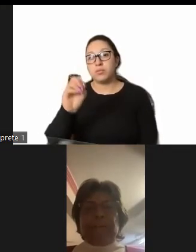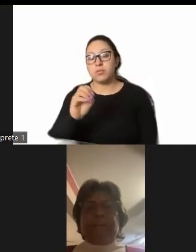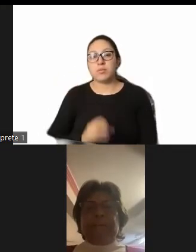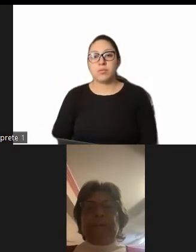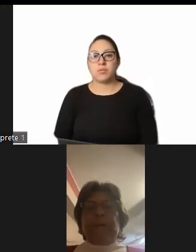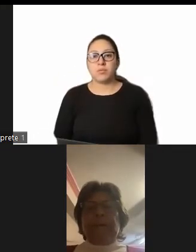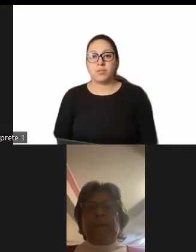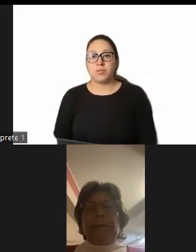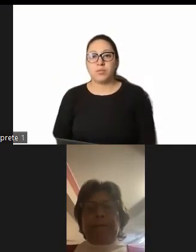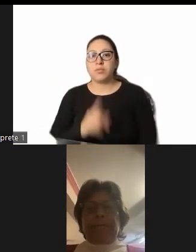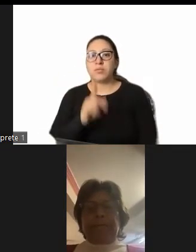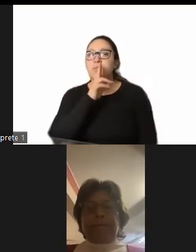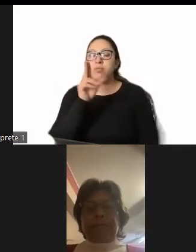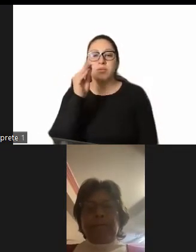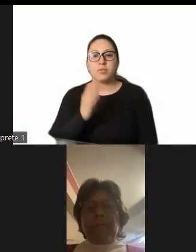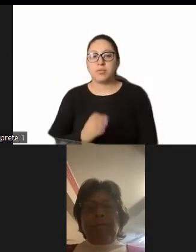Rivero en contra.